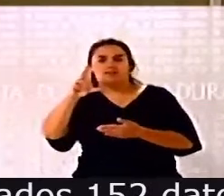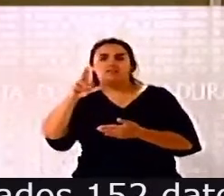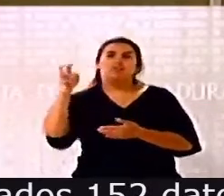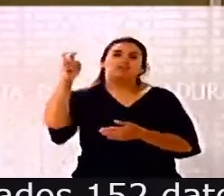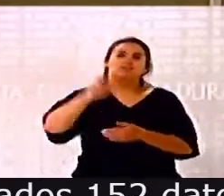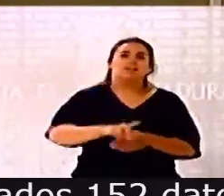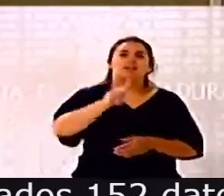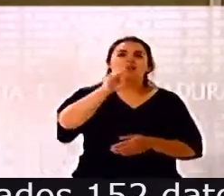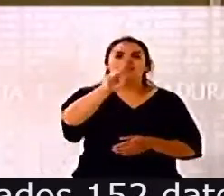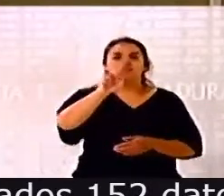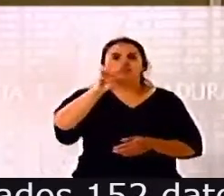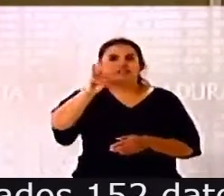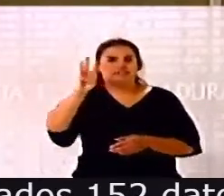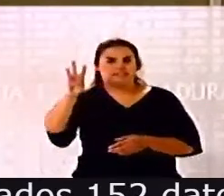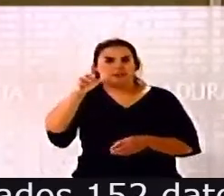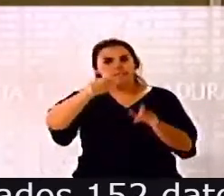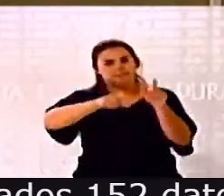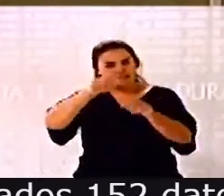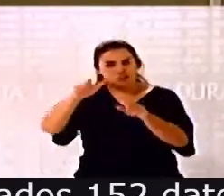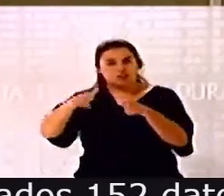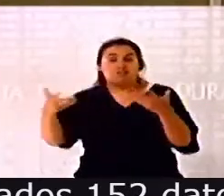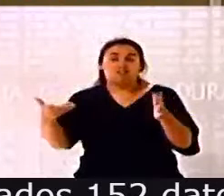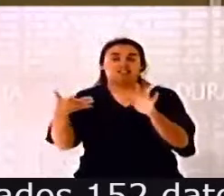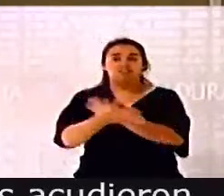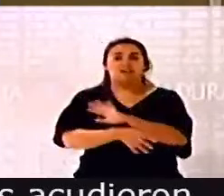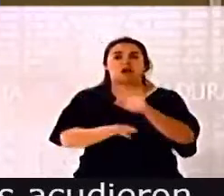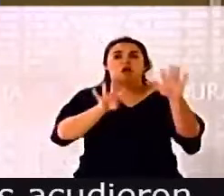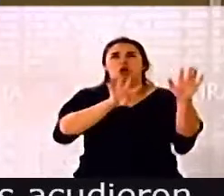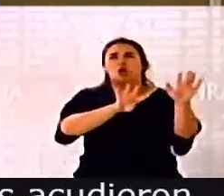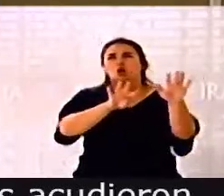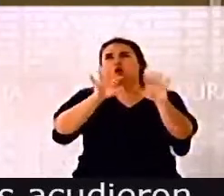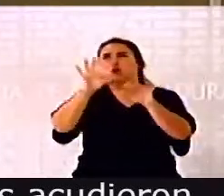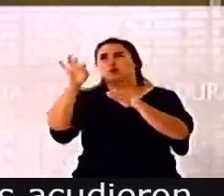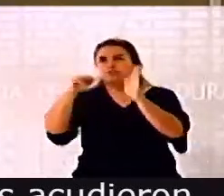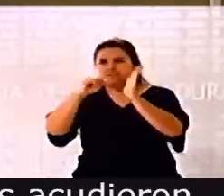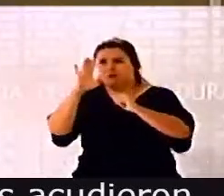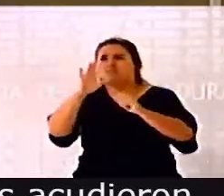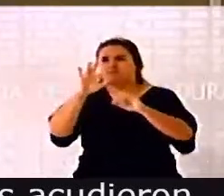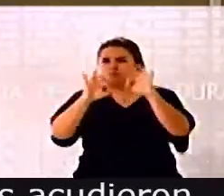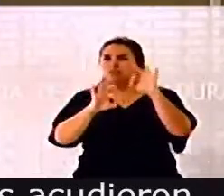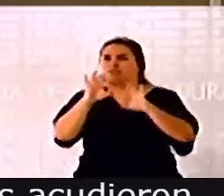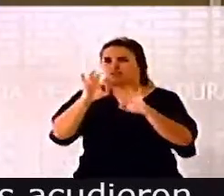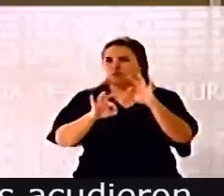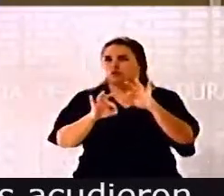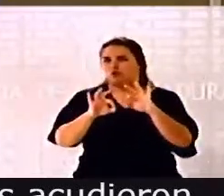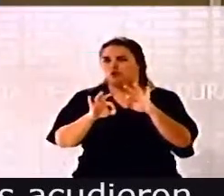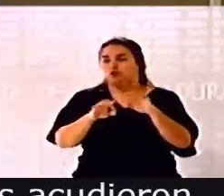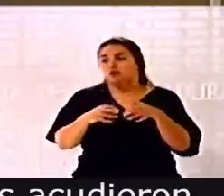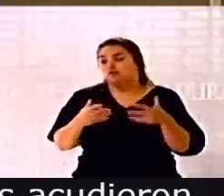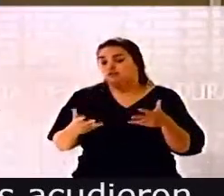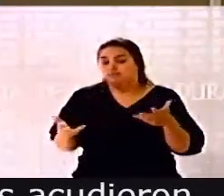133 personas. Es decir, estamos en un 90 y tantos % de aceptación y todas ellas han sido negativas.